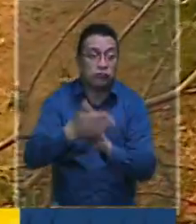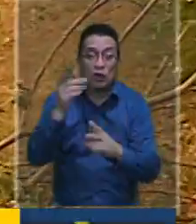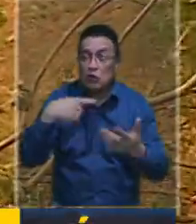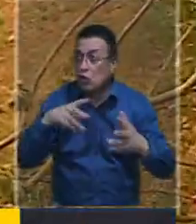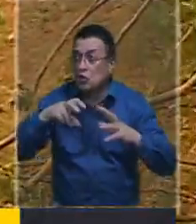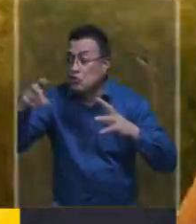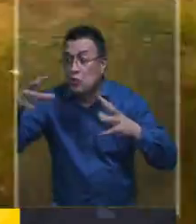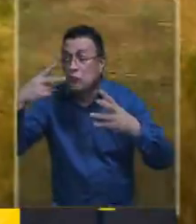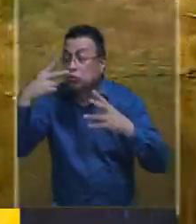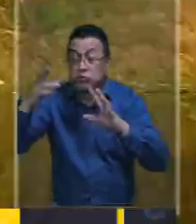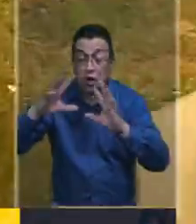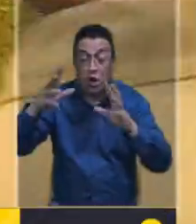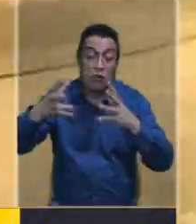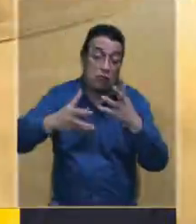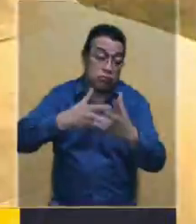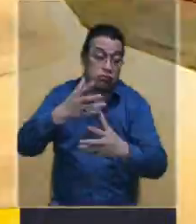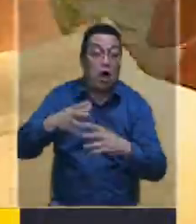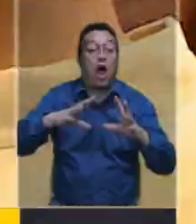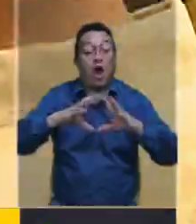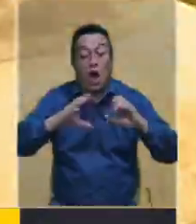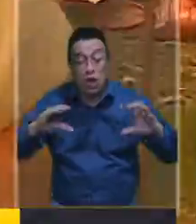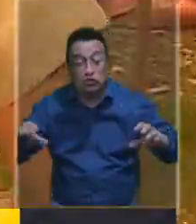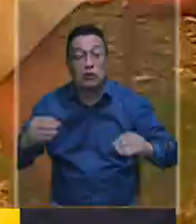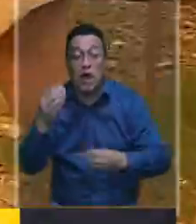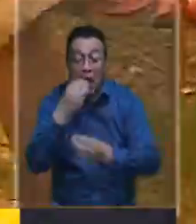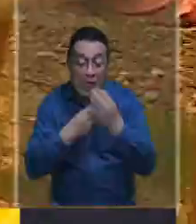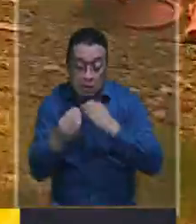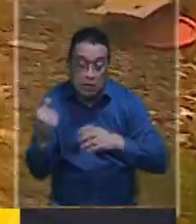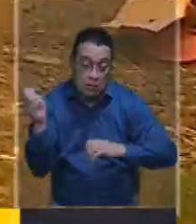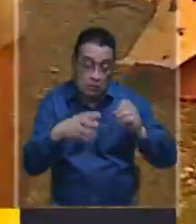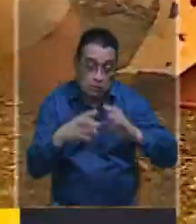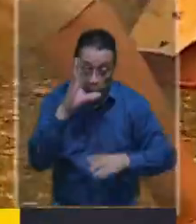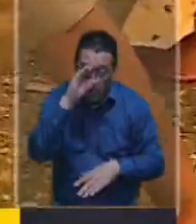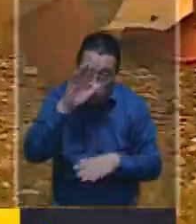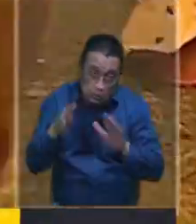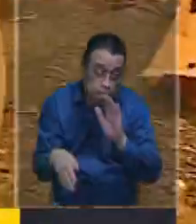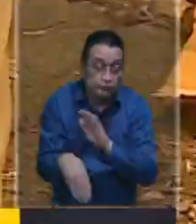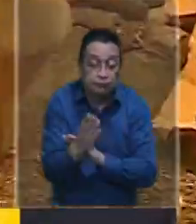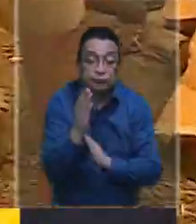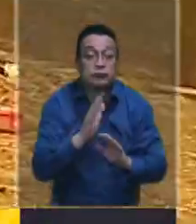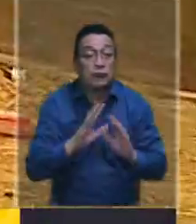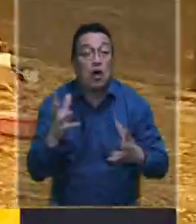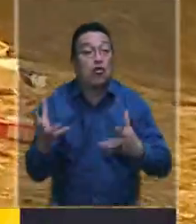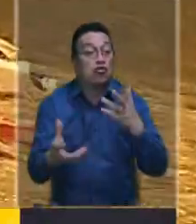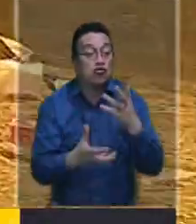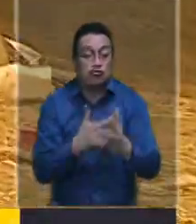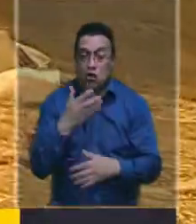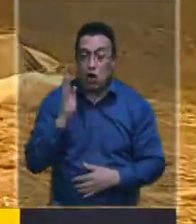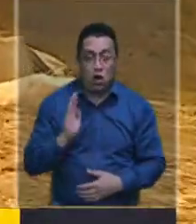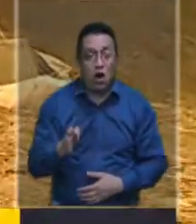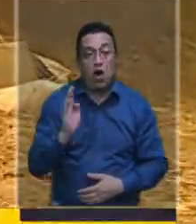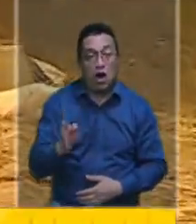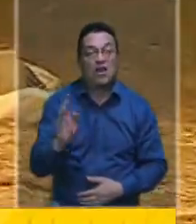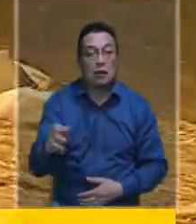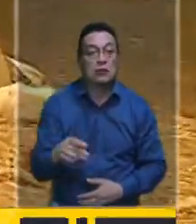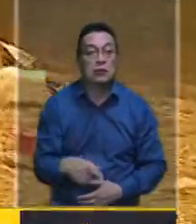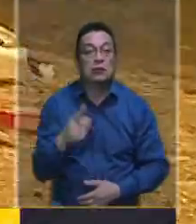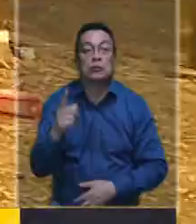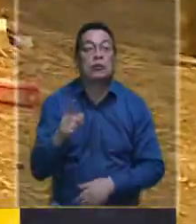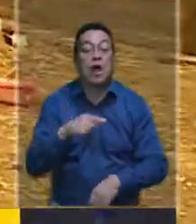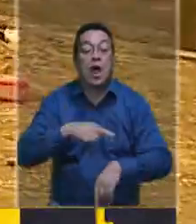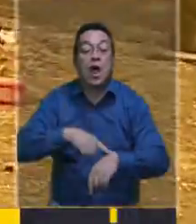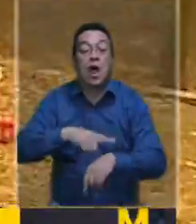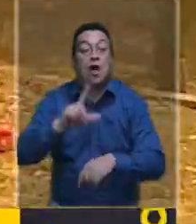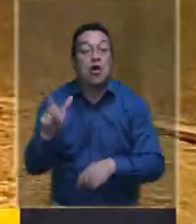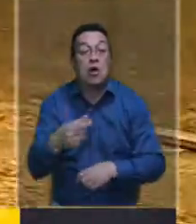subido para arriba. Sacaron colchones y alimentos básicos para pasar la noche, pero el fuego no cesaba. ¿Cuánto se demoraron en hacer este